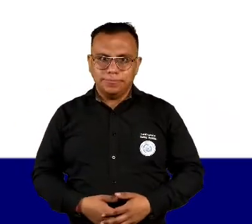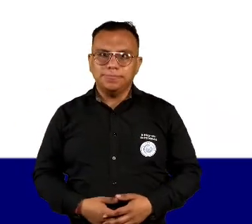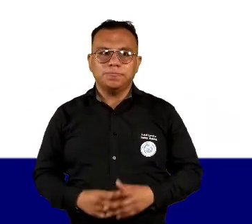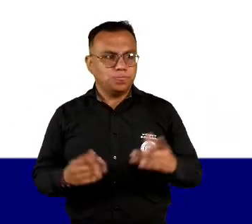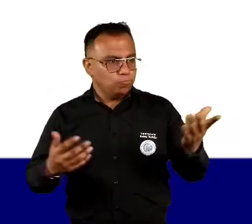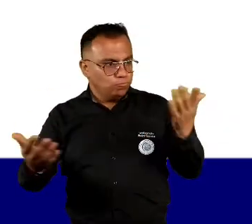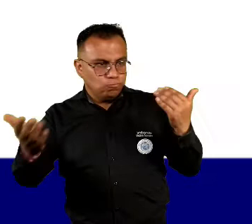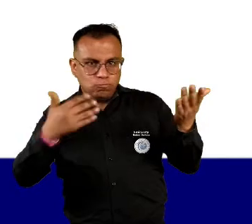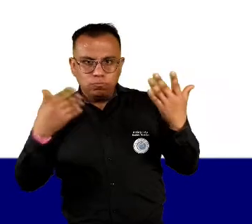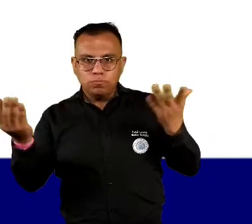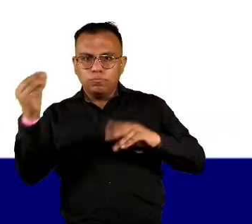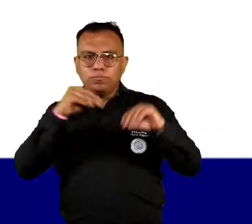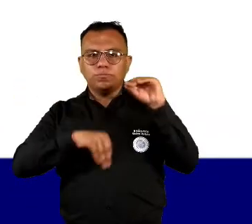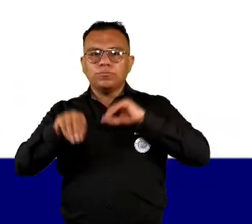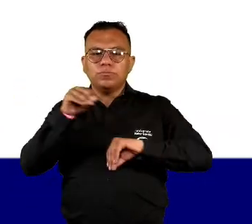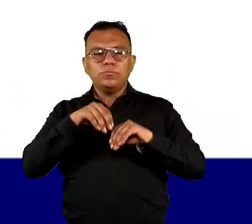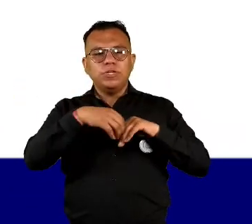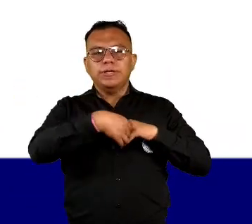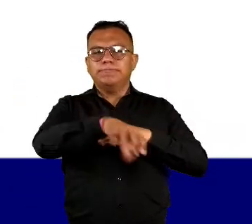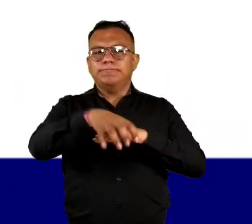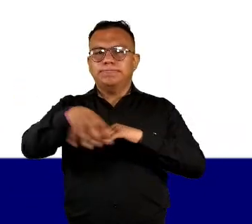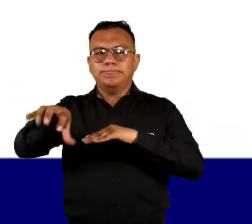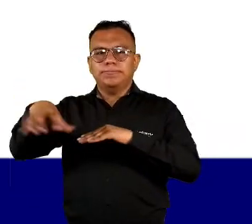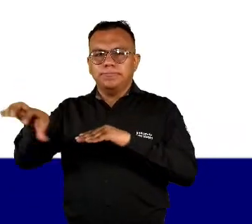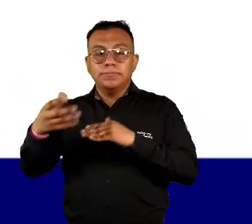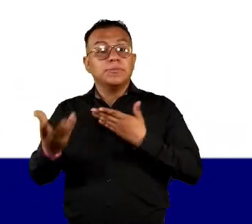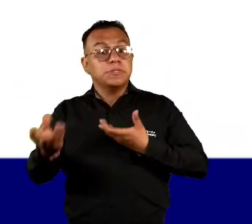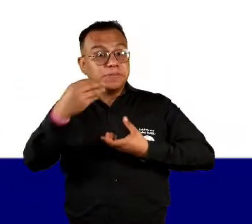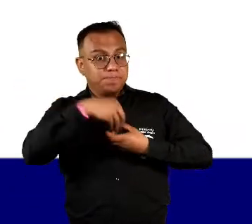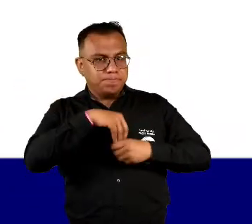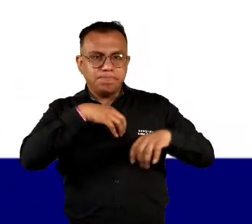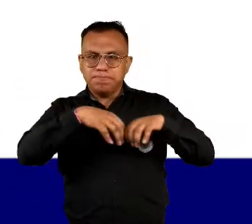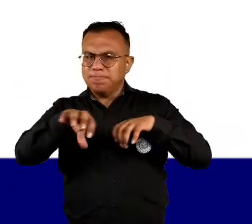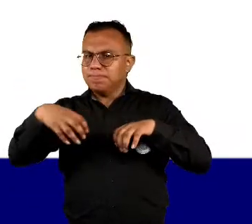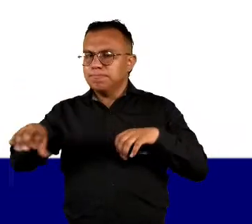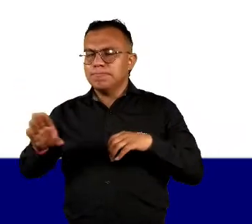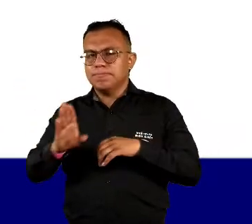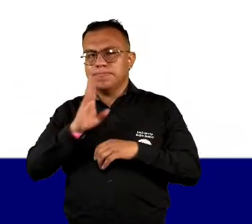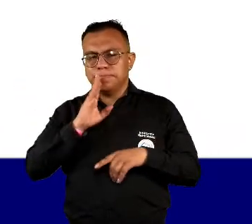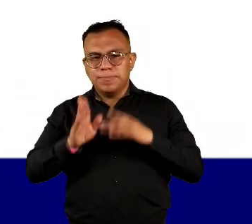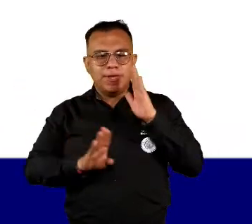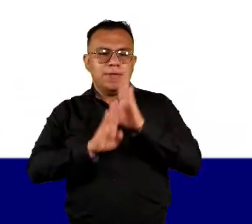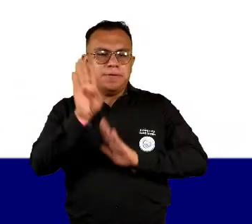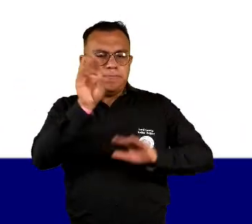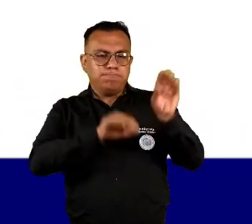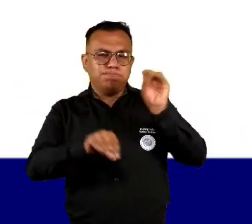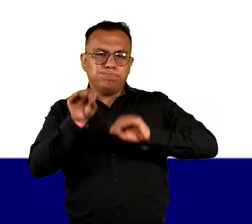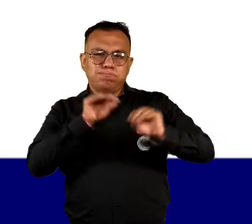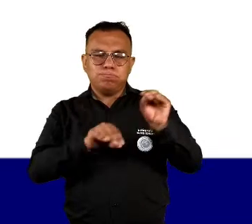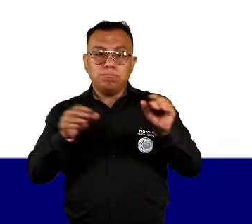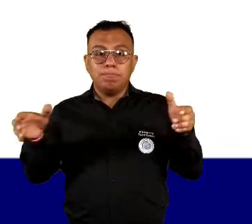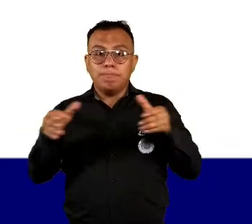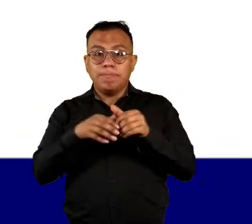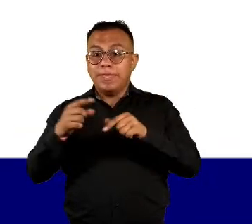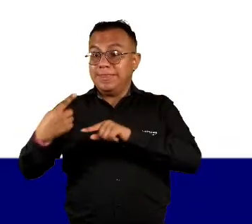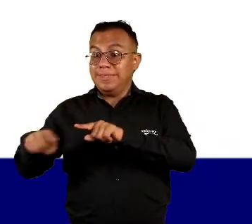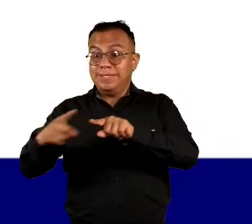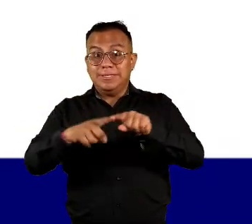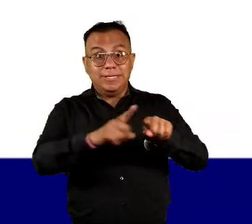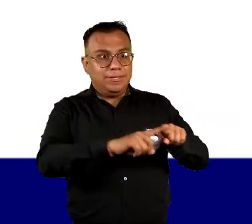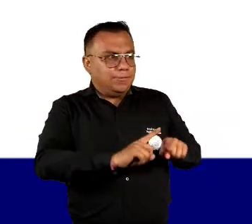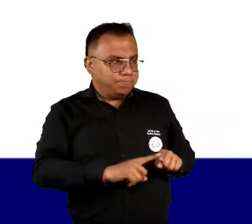contenido lo distribuye capture el contenido de quién de los desarrolladores la distribuye